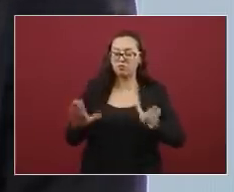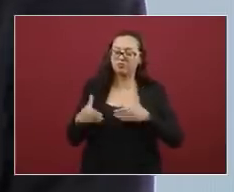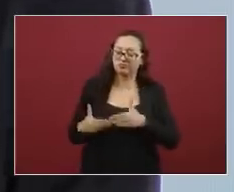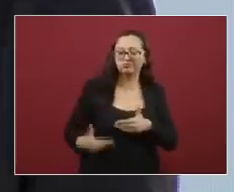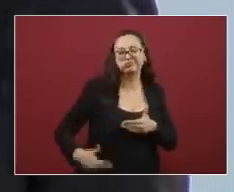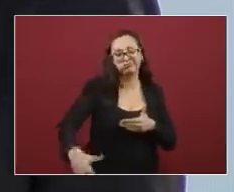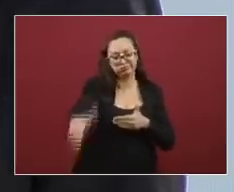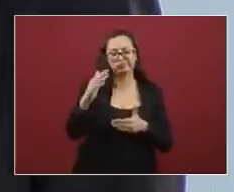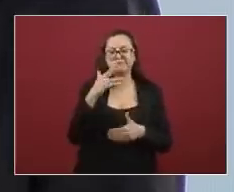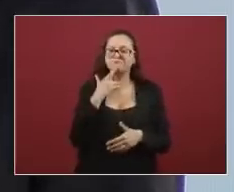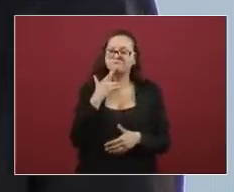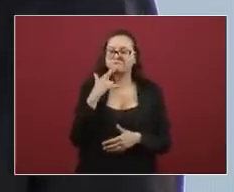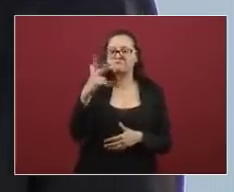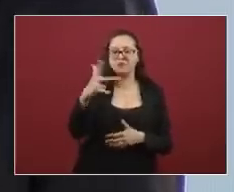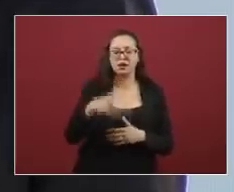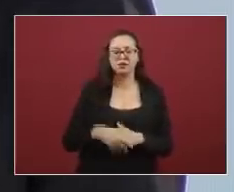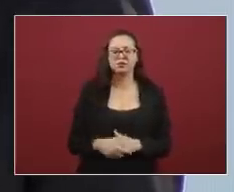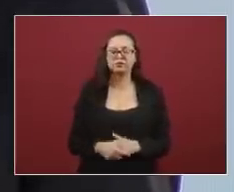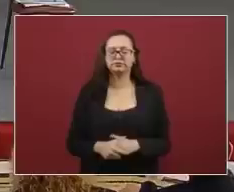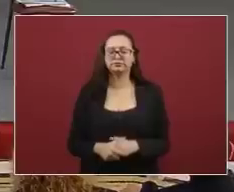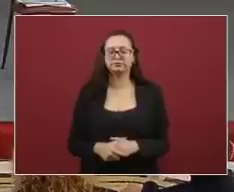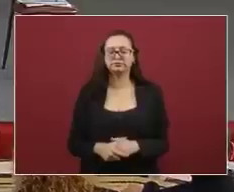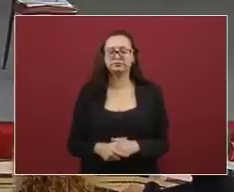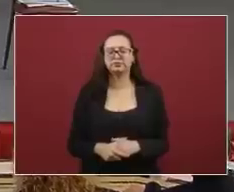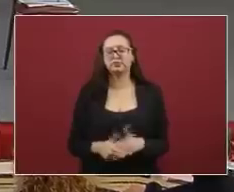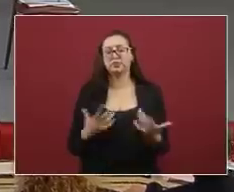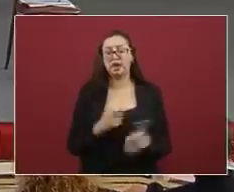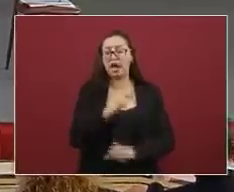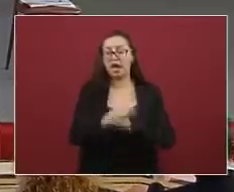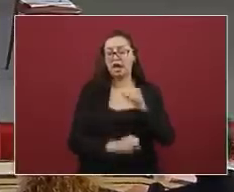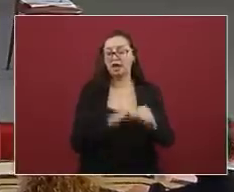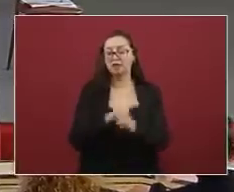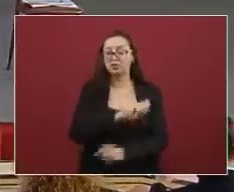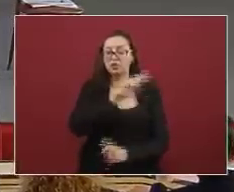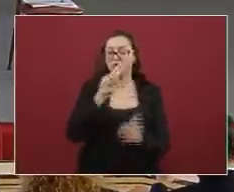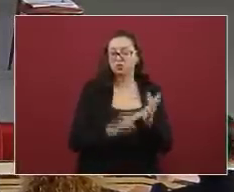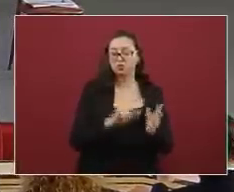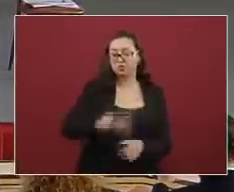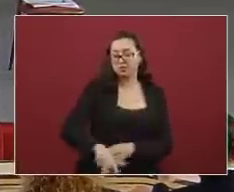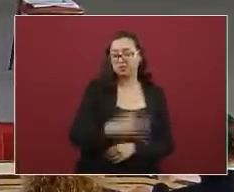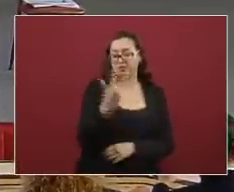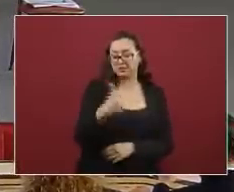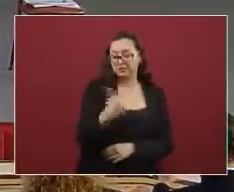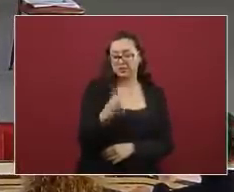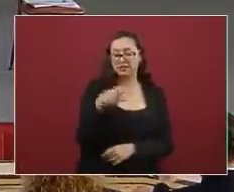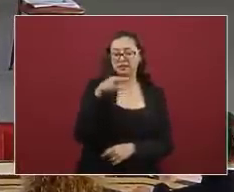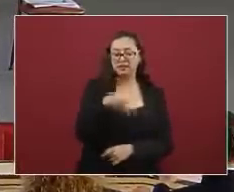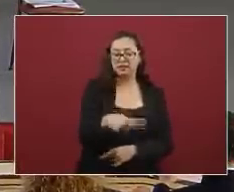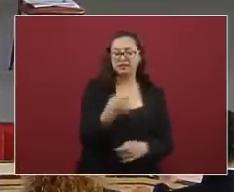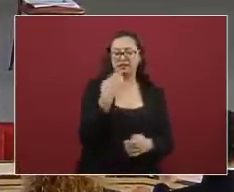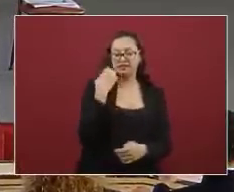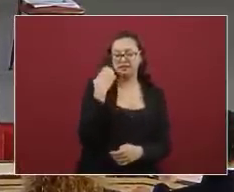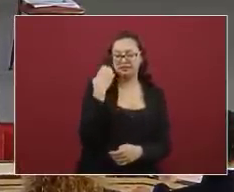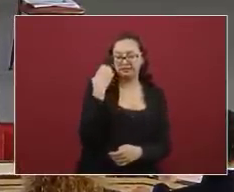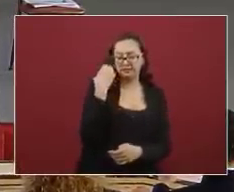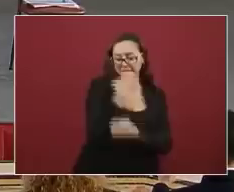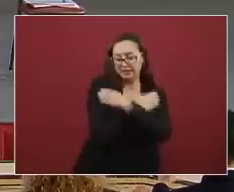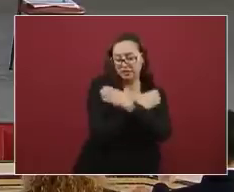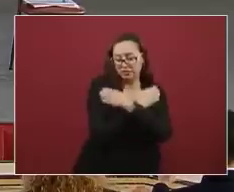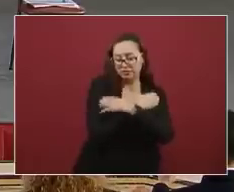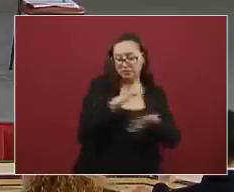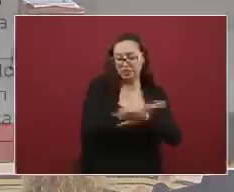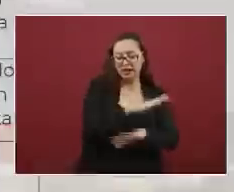En la reforma educativa de 2013 hubo una evaluación punitiva